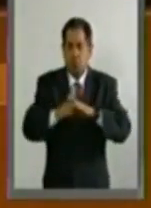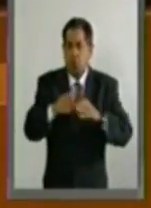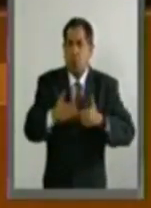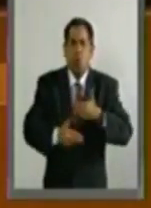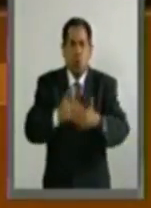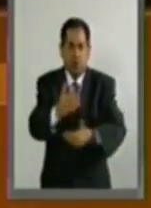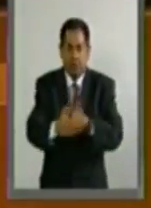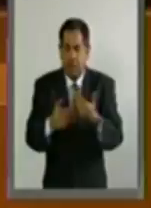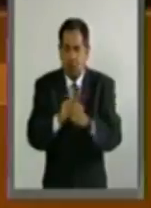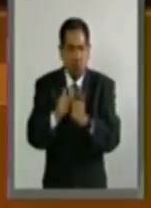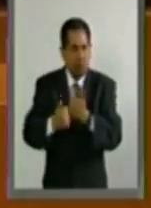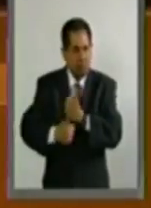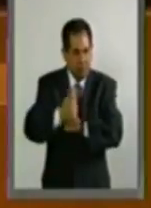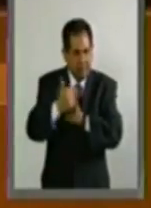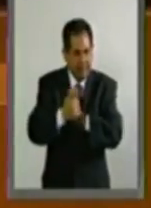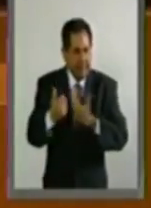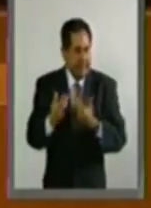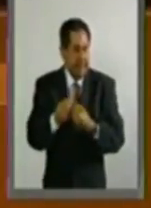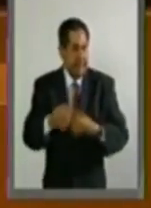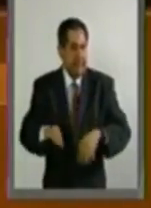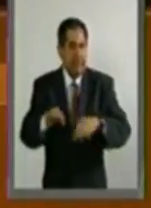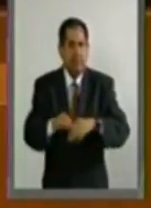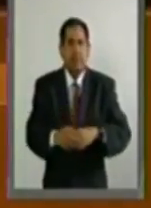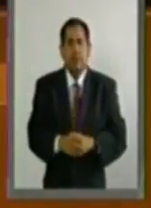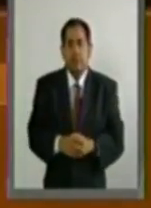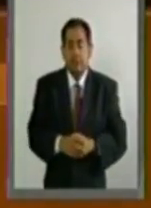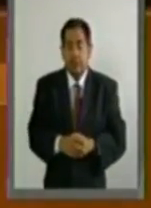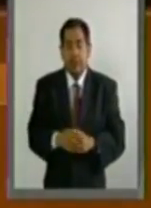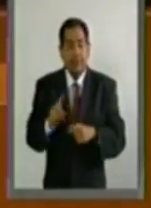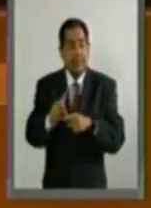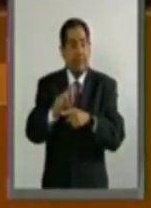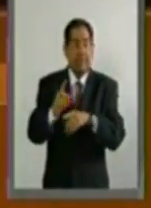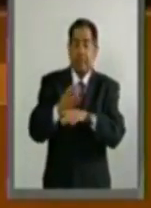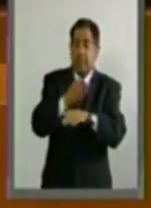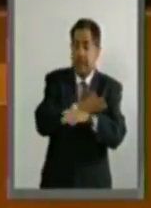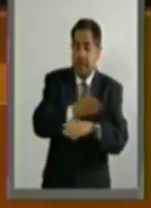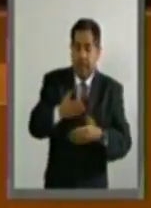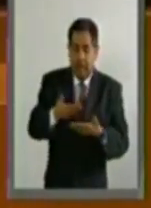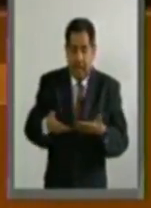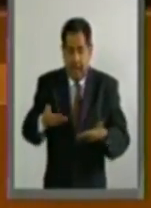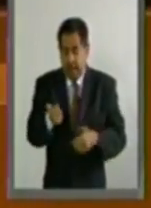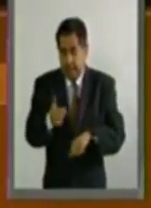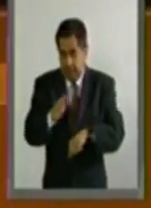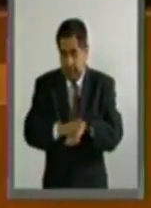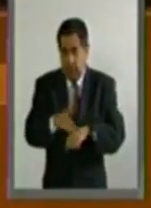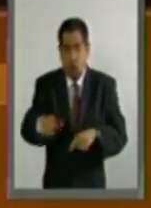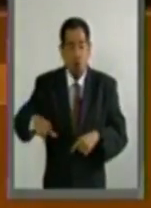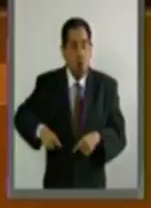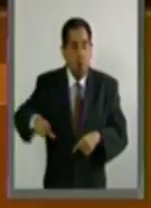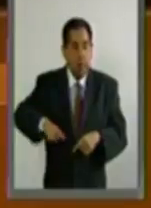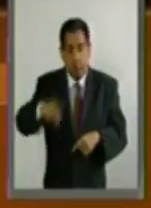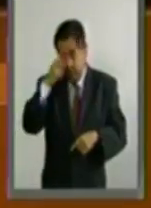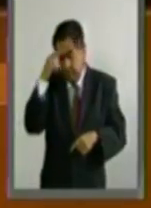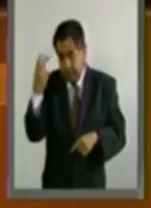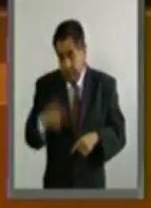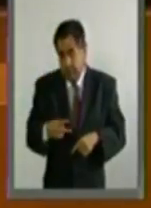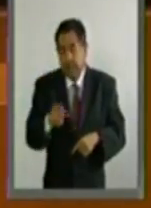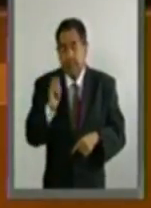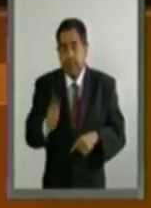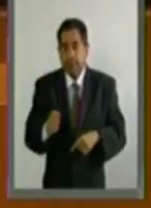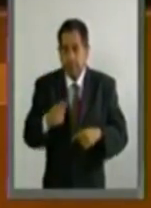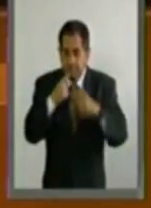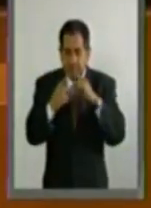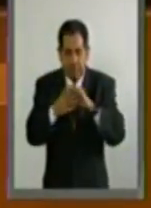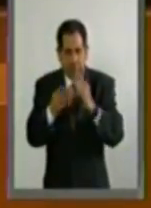y competitividad principalmente. Desde el inicio de la actual administración, el Gobierno de la República